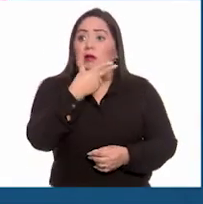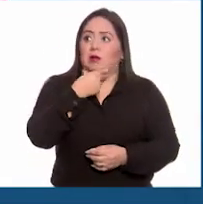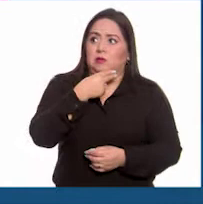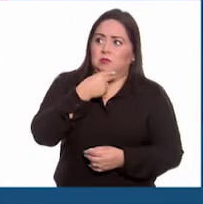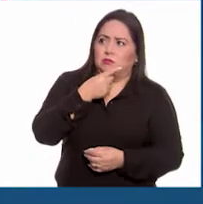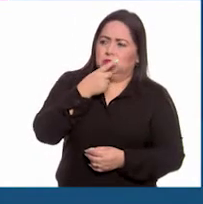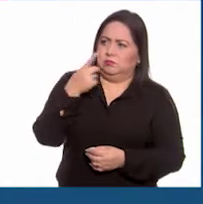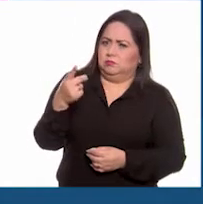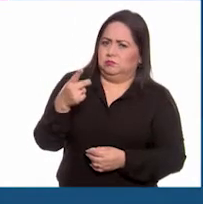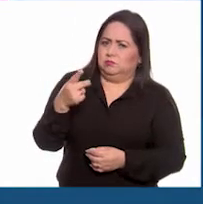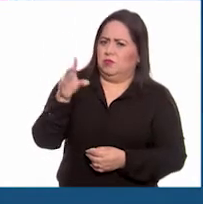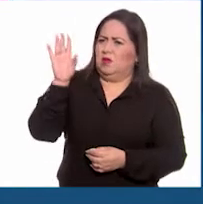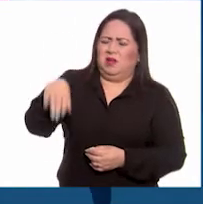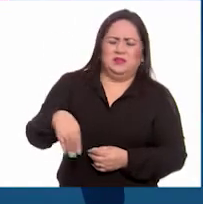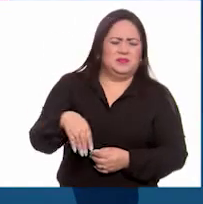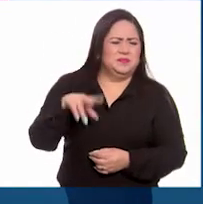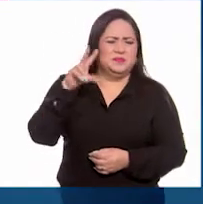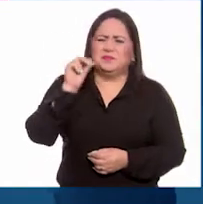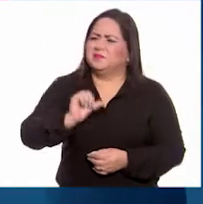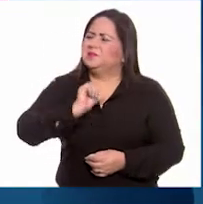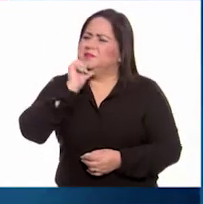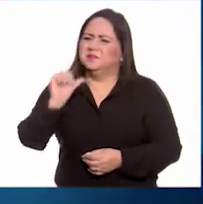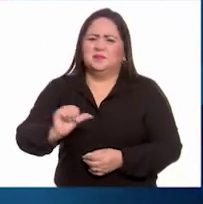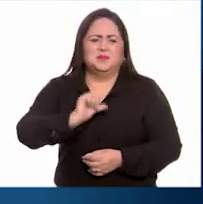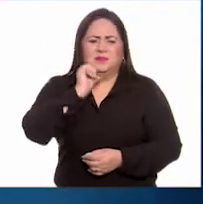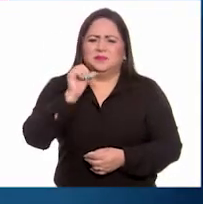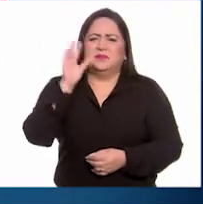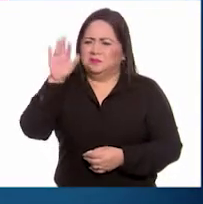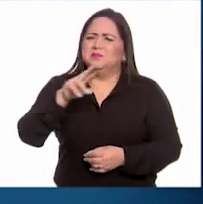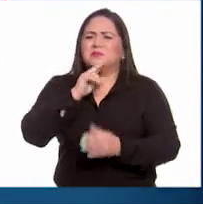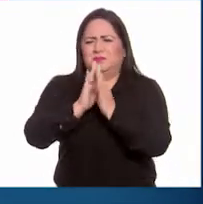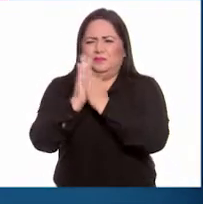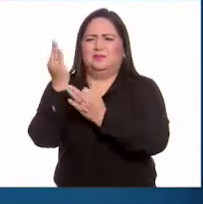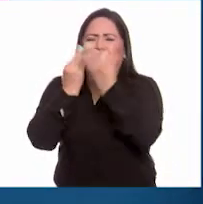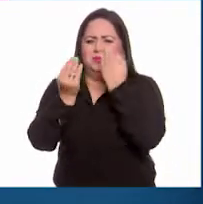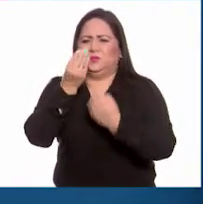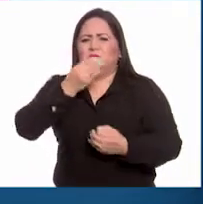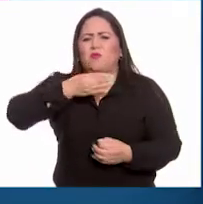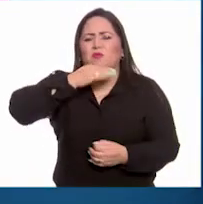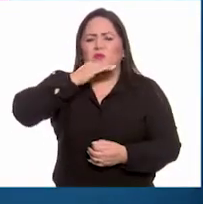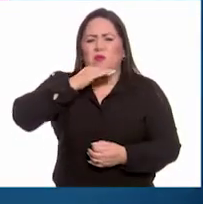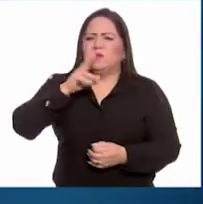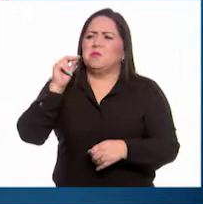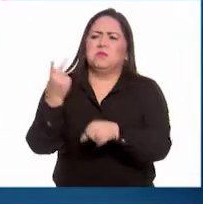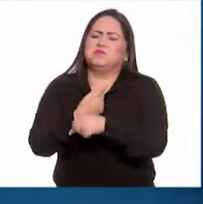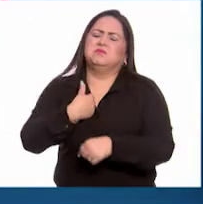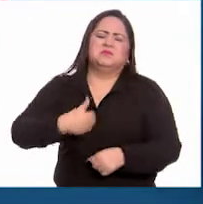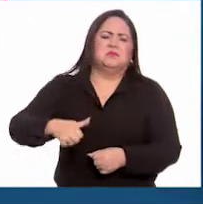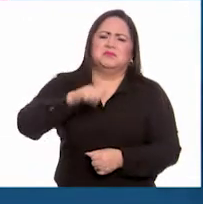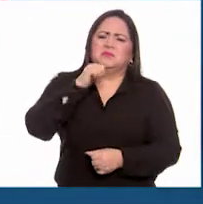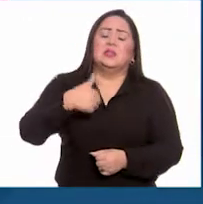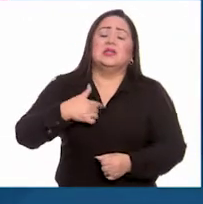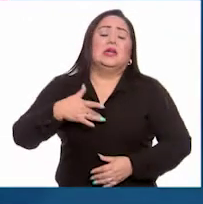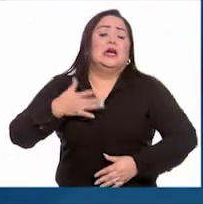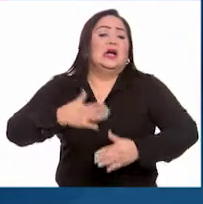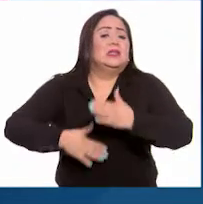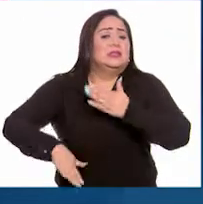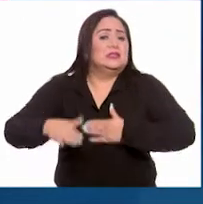contestó: «Nada, mujer. Mejor prepara mi pozol. No me pasa nada, estoy